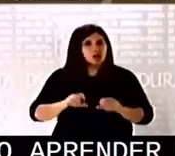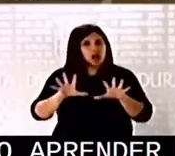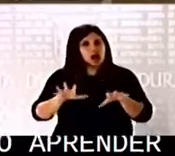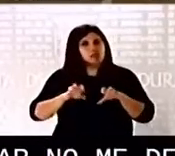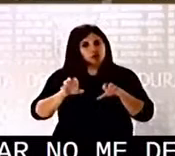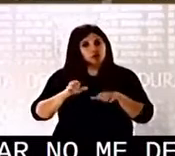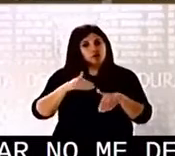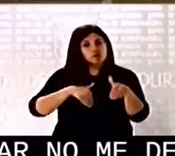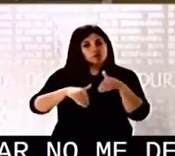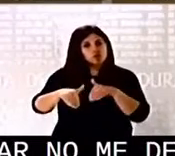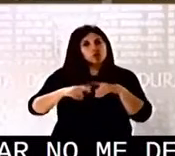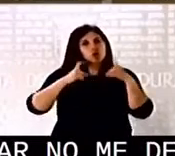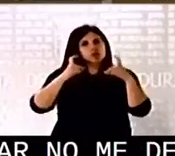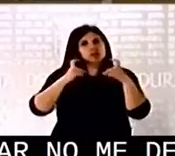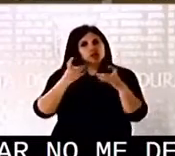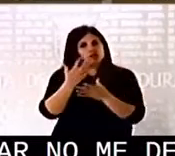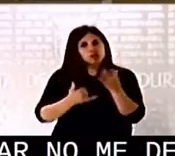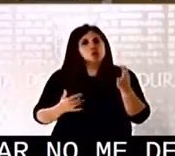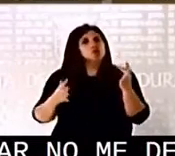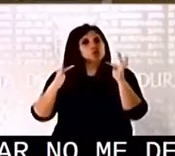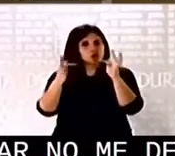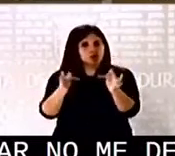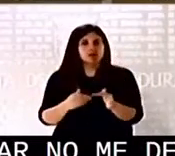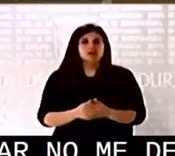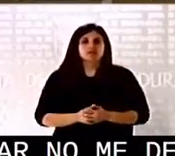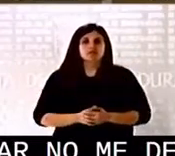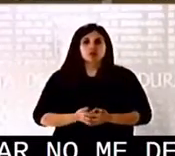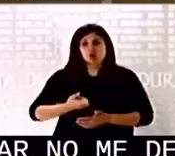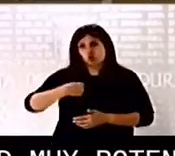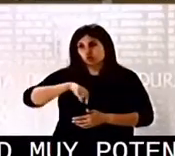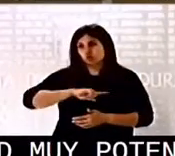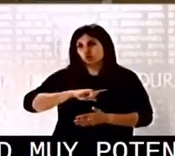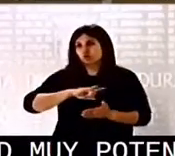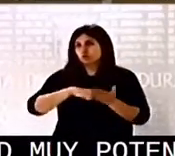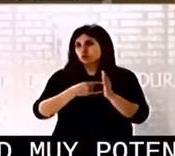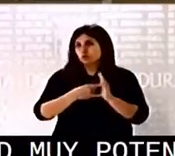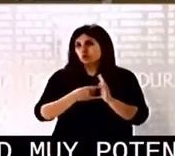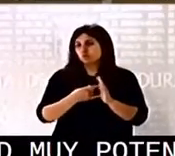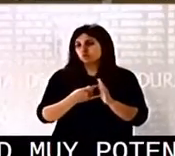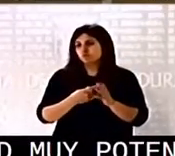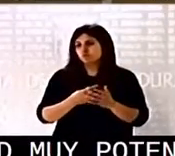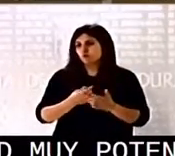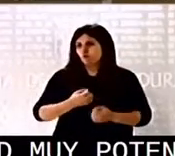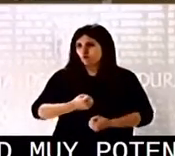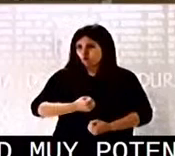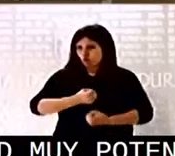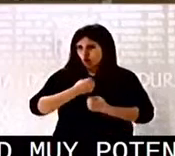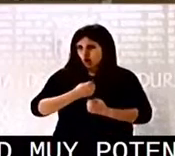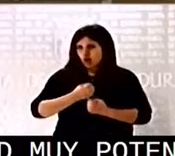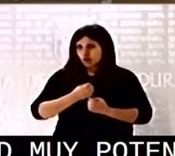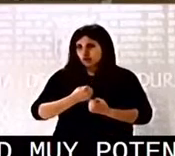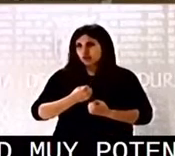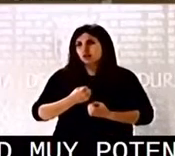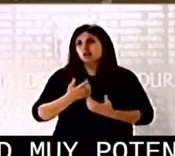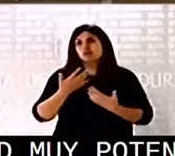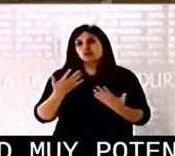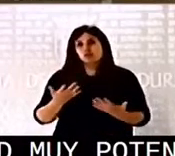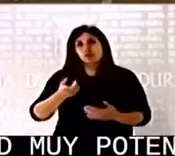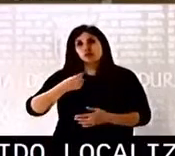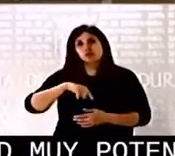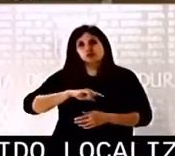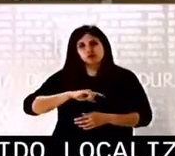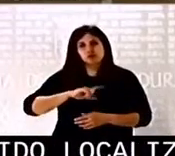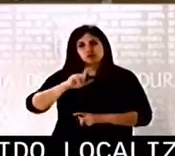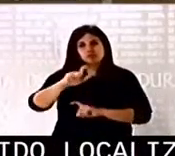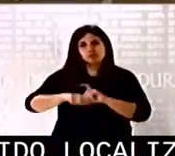posible. Tenemos sistemas de seguridad muy potentes, con lo cual nos permiten que hayamos podido localizar estrictamente